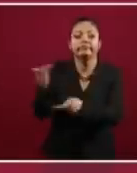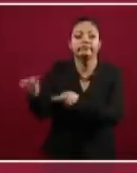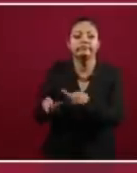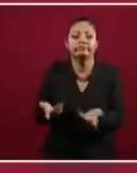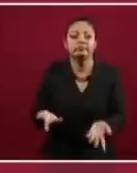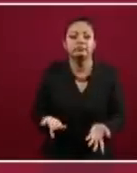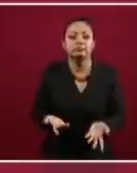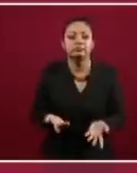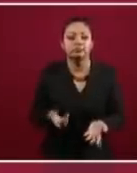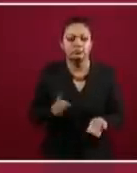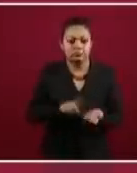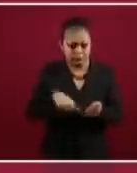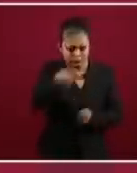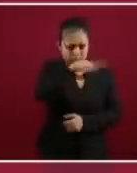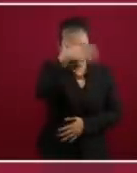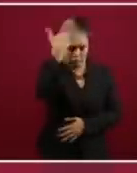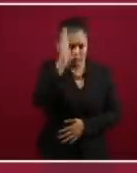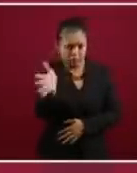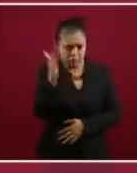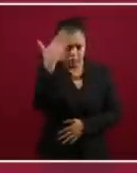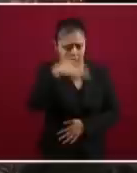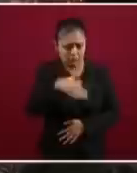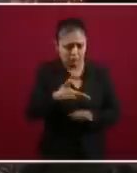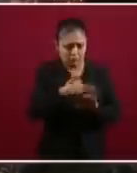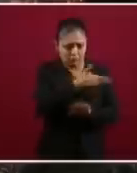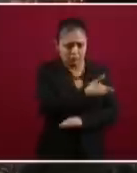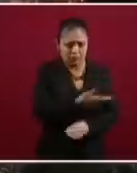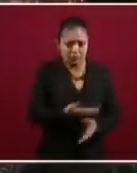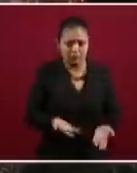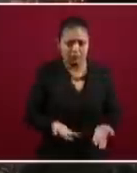¿Y se enteraron ustedes?